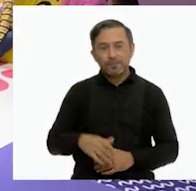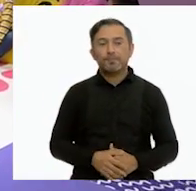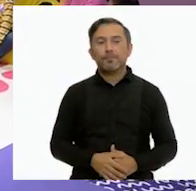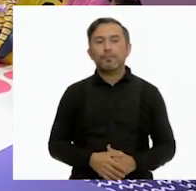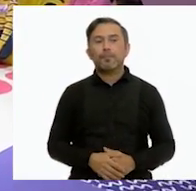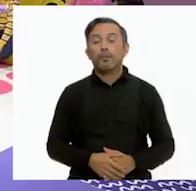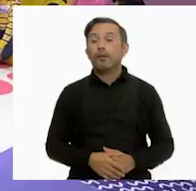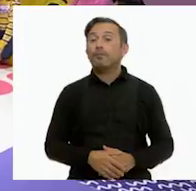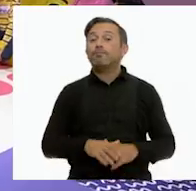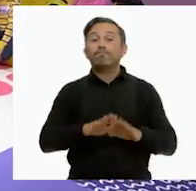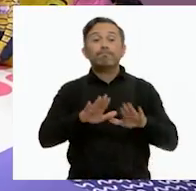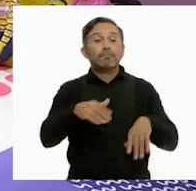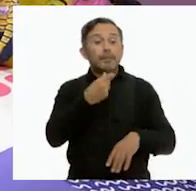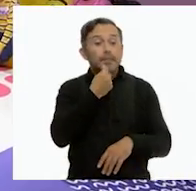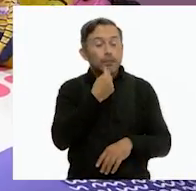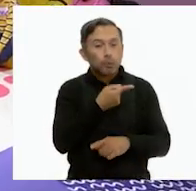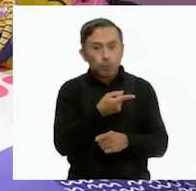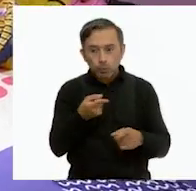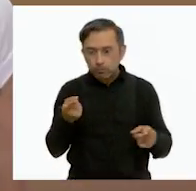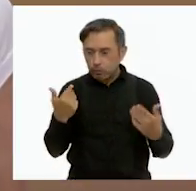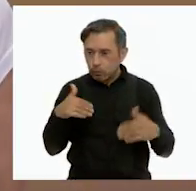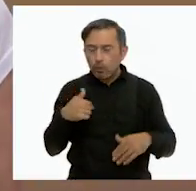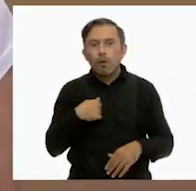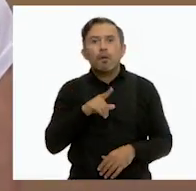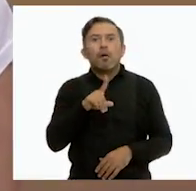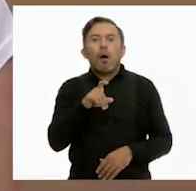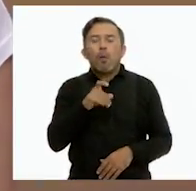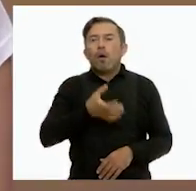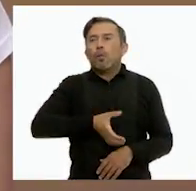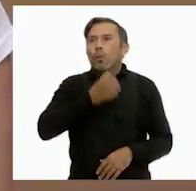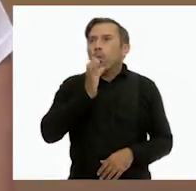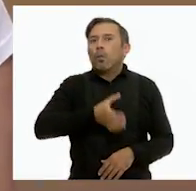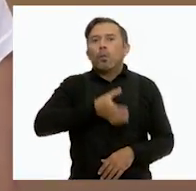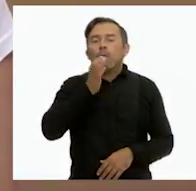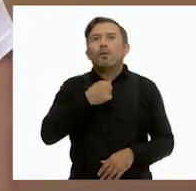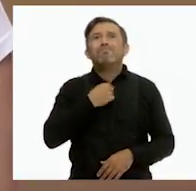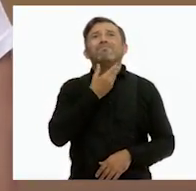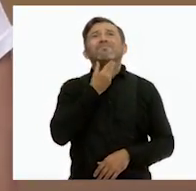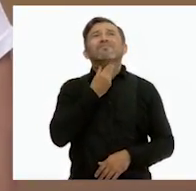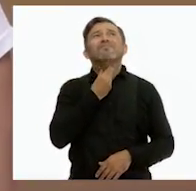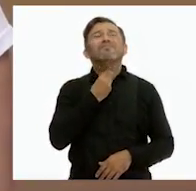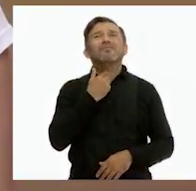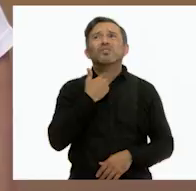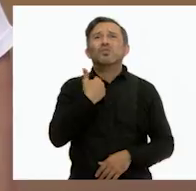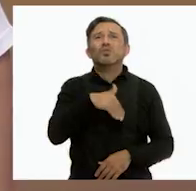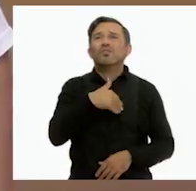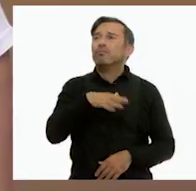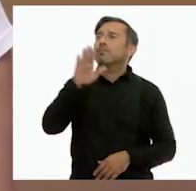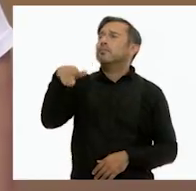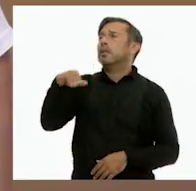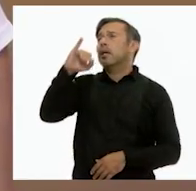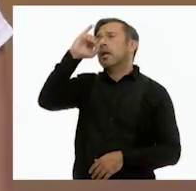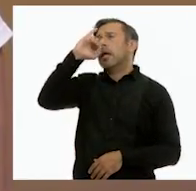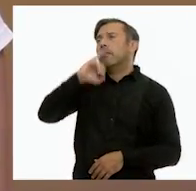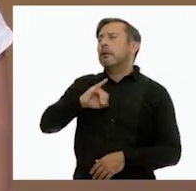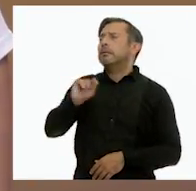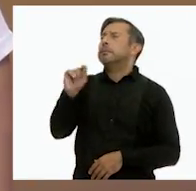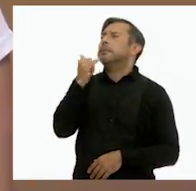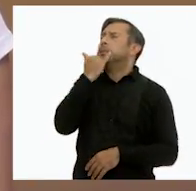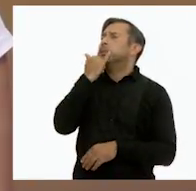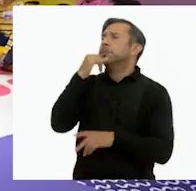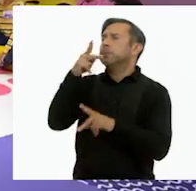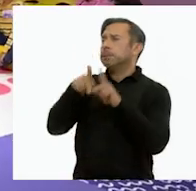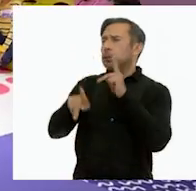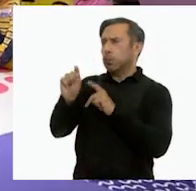Niños, he estado tomando muchísima agua porque me duele la garganta. Jefe, necesito que cortes un momentito para